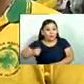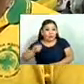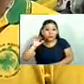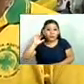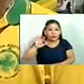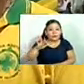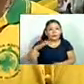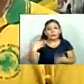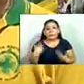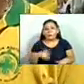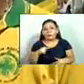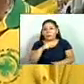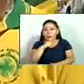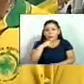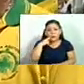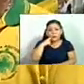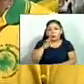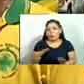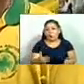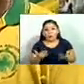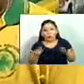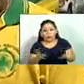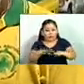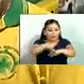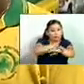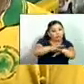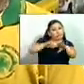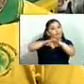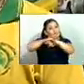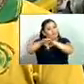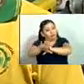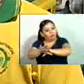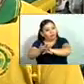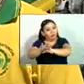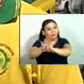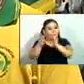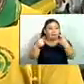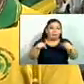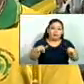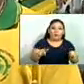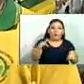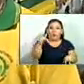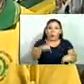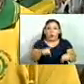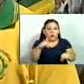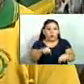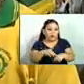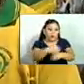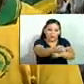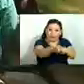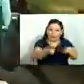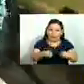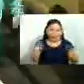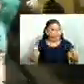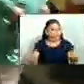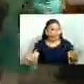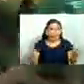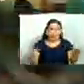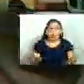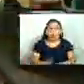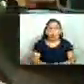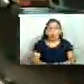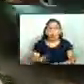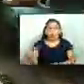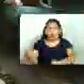escasez con mascarillas y guantes. Pero se ha llegado a un momento en que las bases han colapsado. El